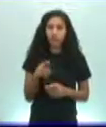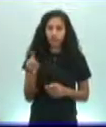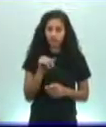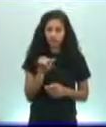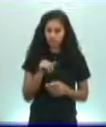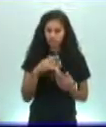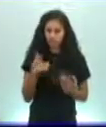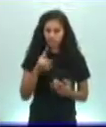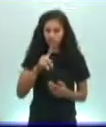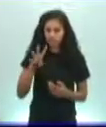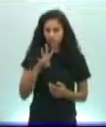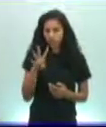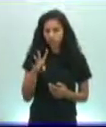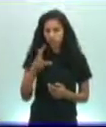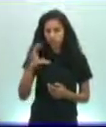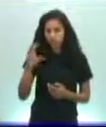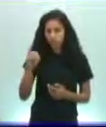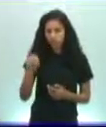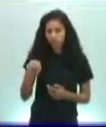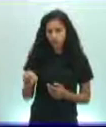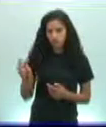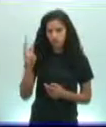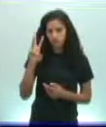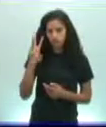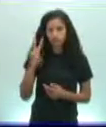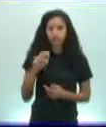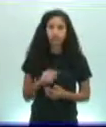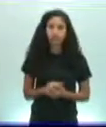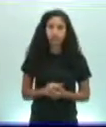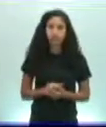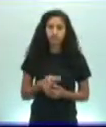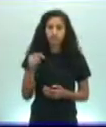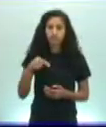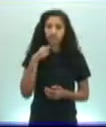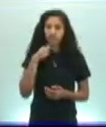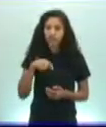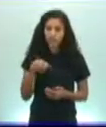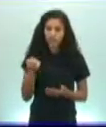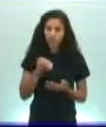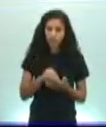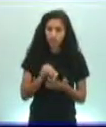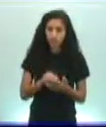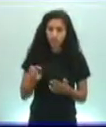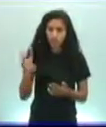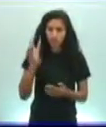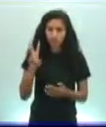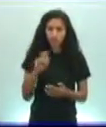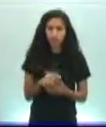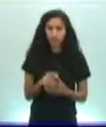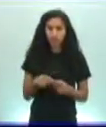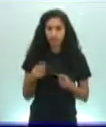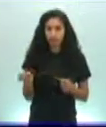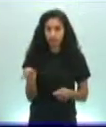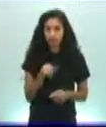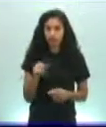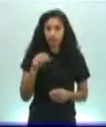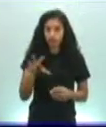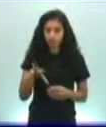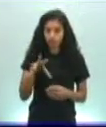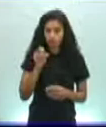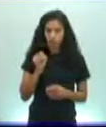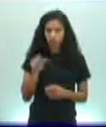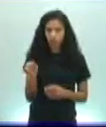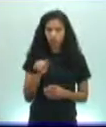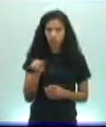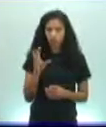es 144 centímetros y en este caso cúbicos, pues también toman esta